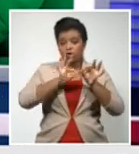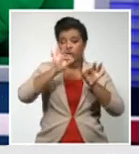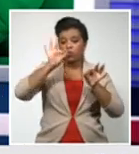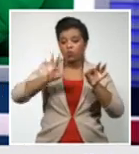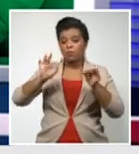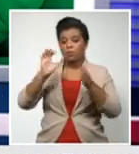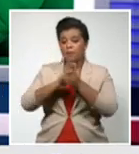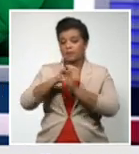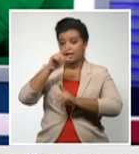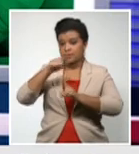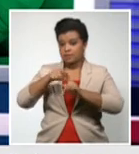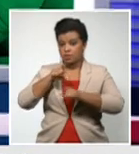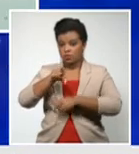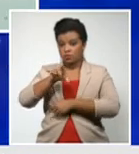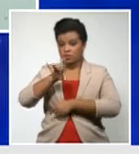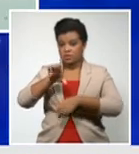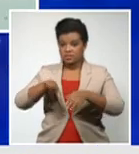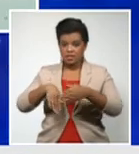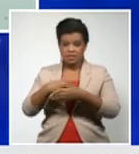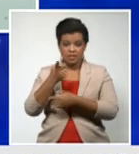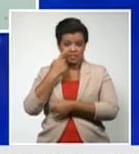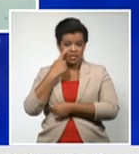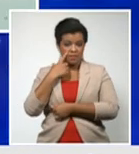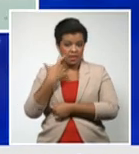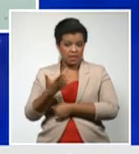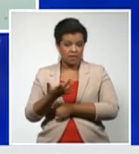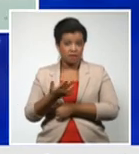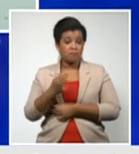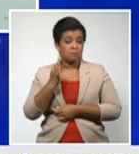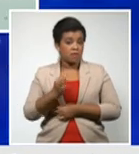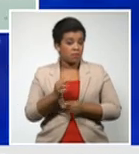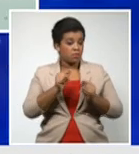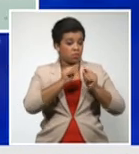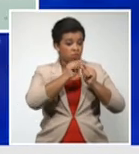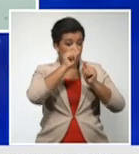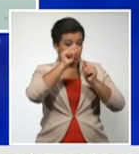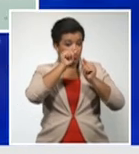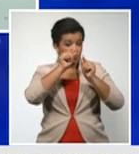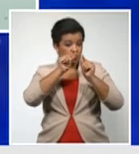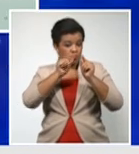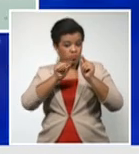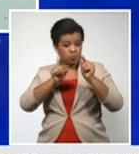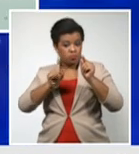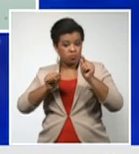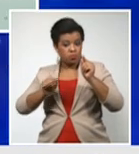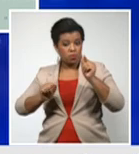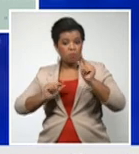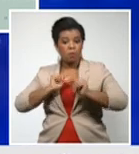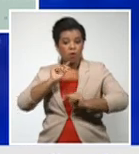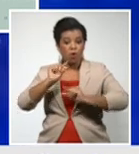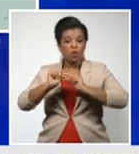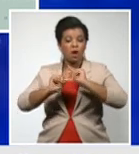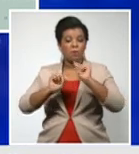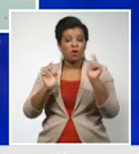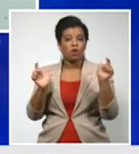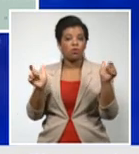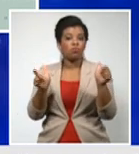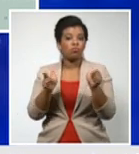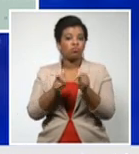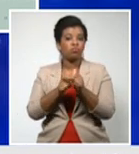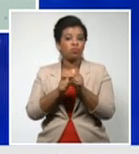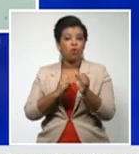días, pues traduce cómo se puede, con las medidas de control que se adoptan en toda